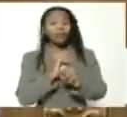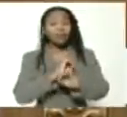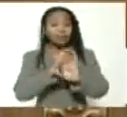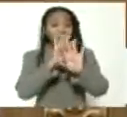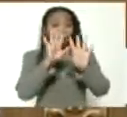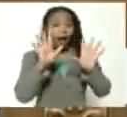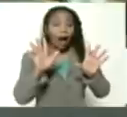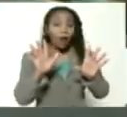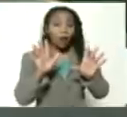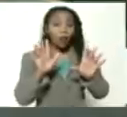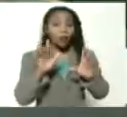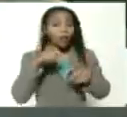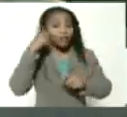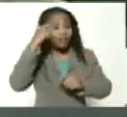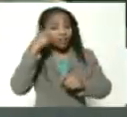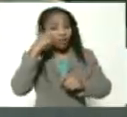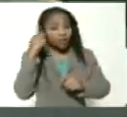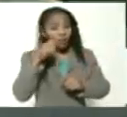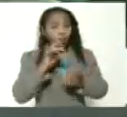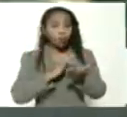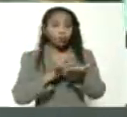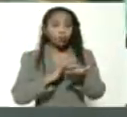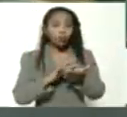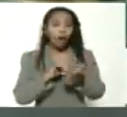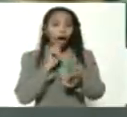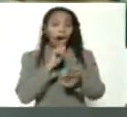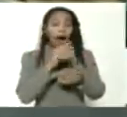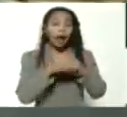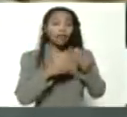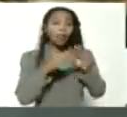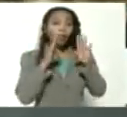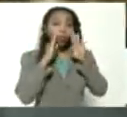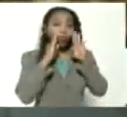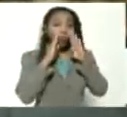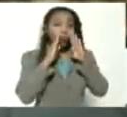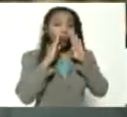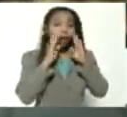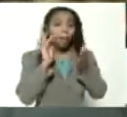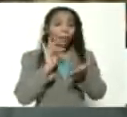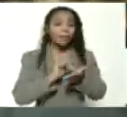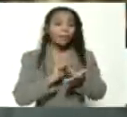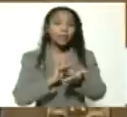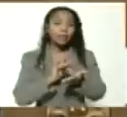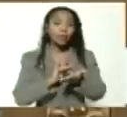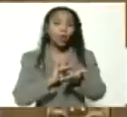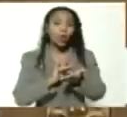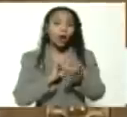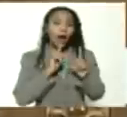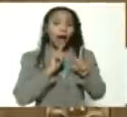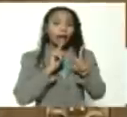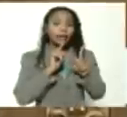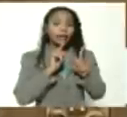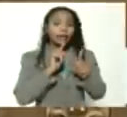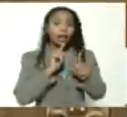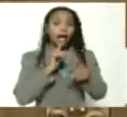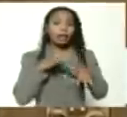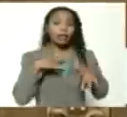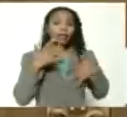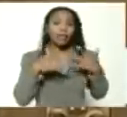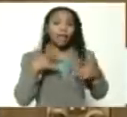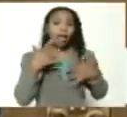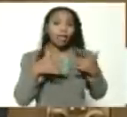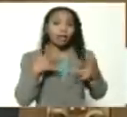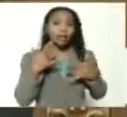medios audiovisuales o digitales, han confesado la participación en estos criminales